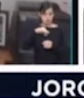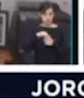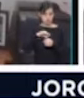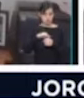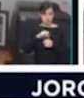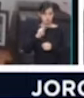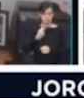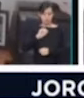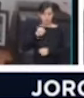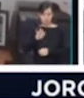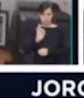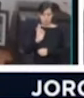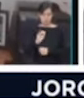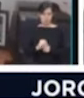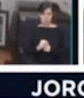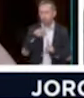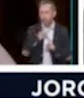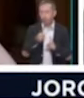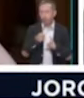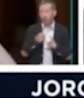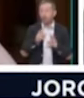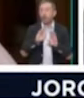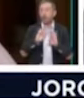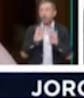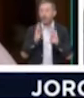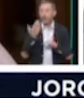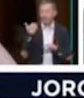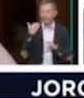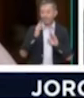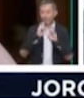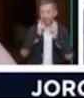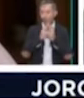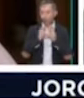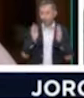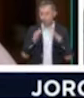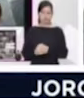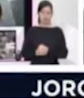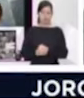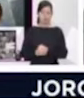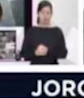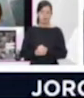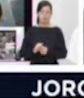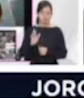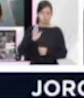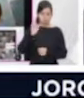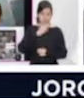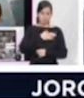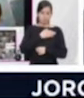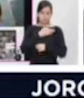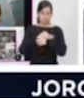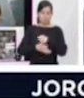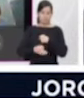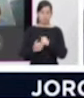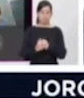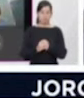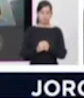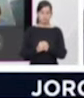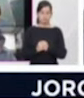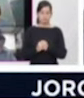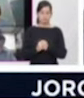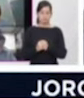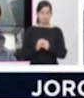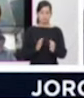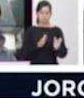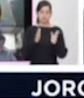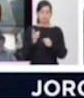probablemente el candidato no tendrá opción más que la de acompañar a un candidato que